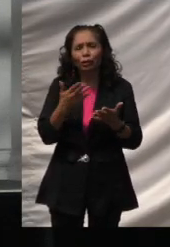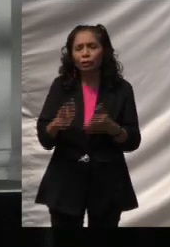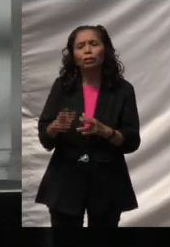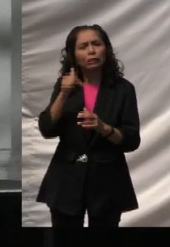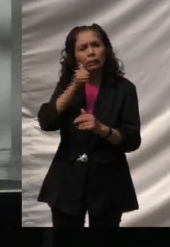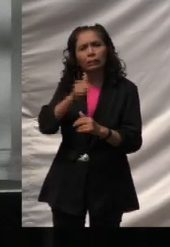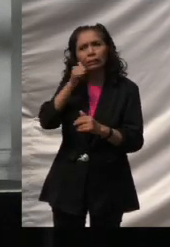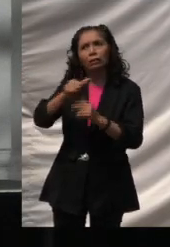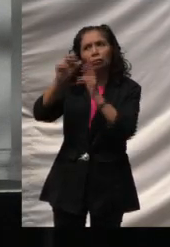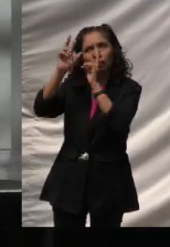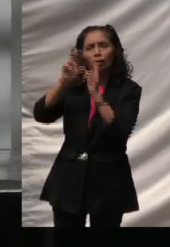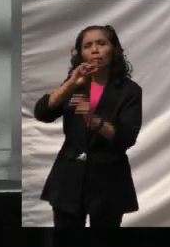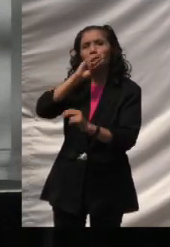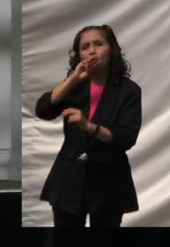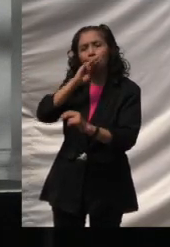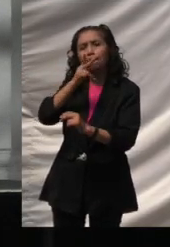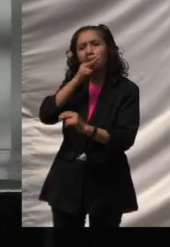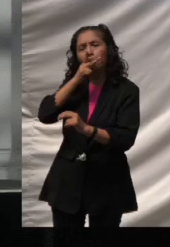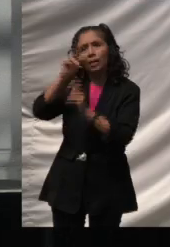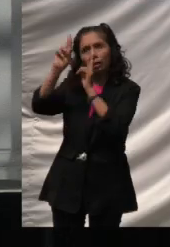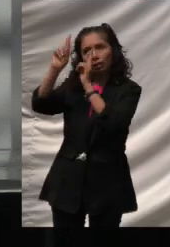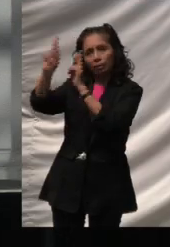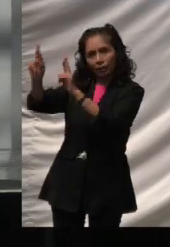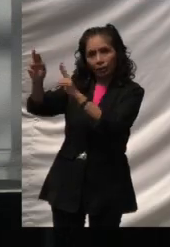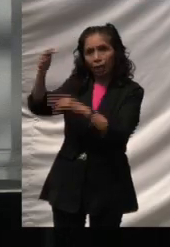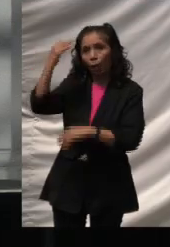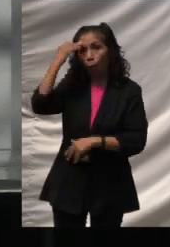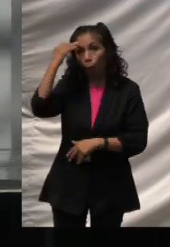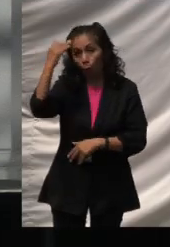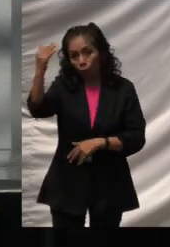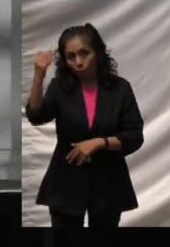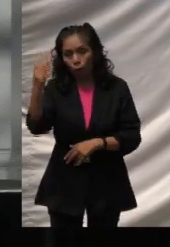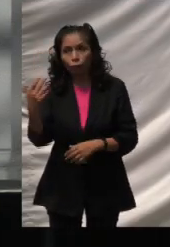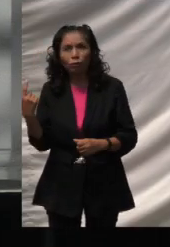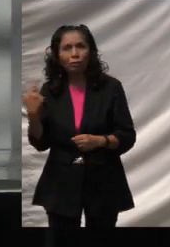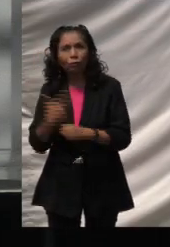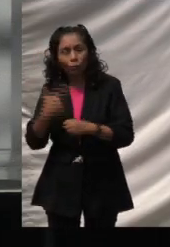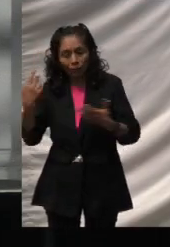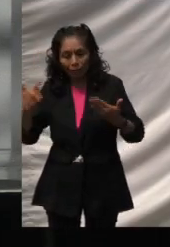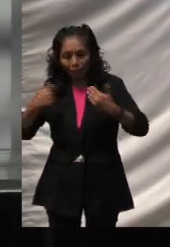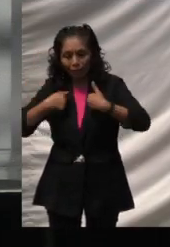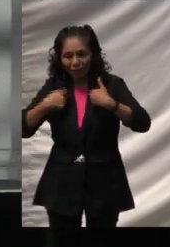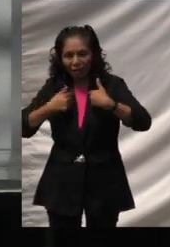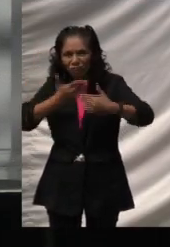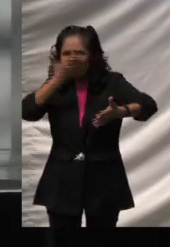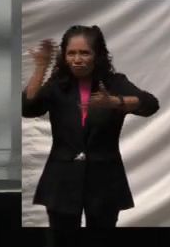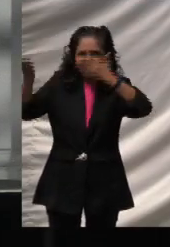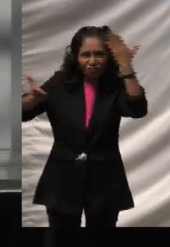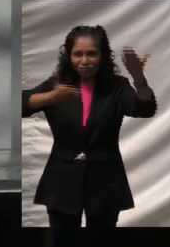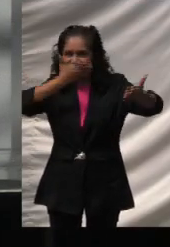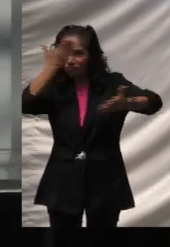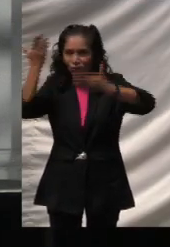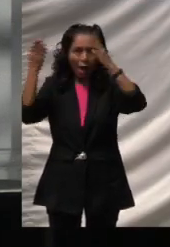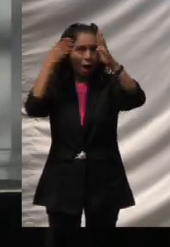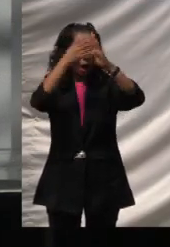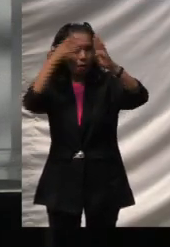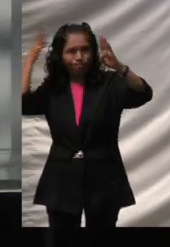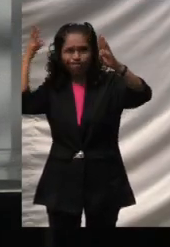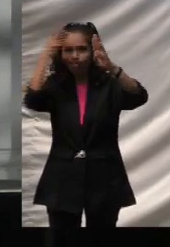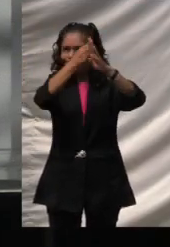sus padres. Con el paso del tiempo, se dio cuenta que esforzándose podía alcanzar cada una de sus metas.